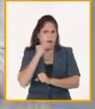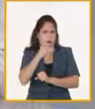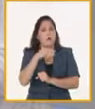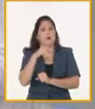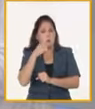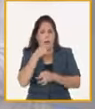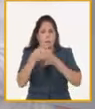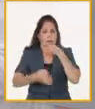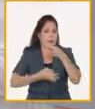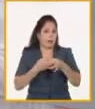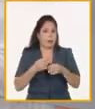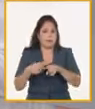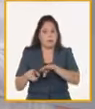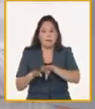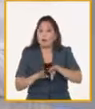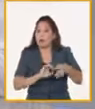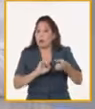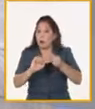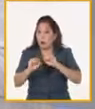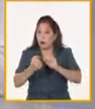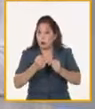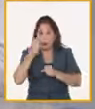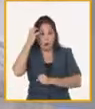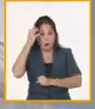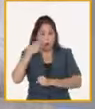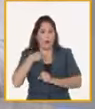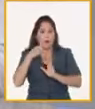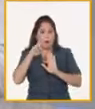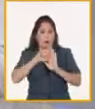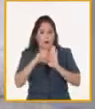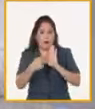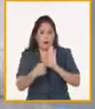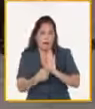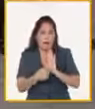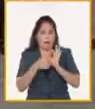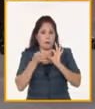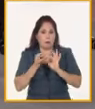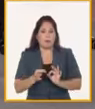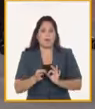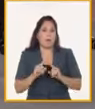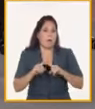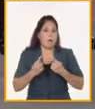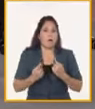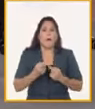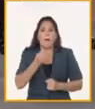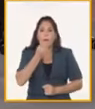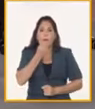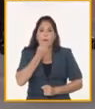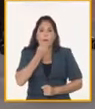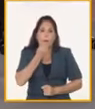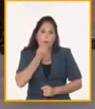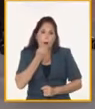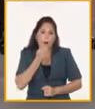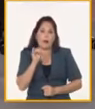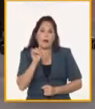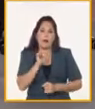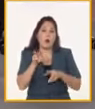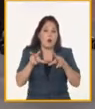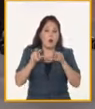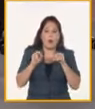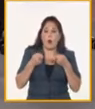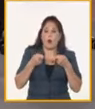y todos esos controles el estado el gobierno ha legislado que se haga de esta forma a los efectos de poder sin nuevos